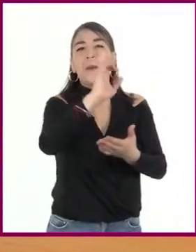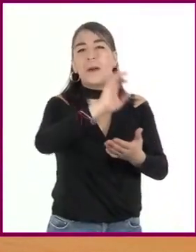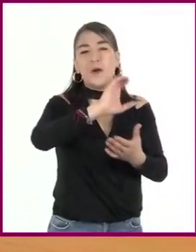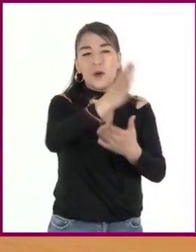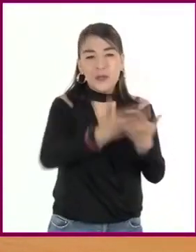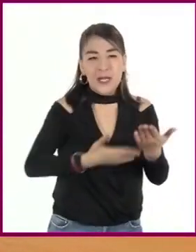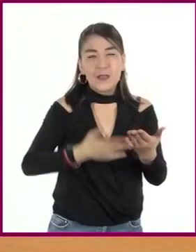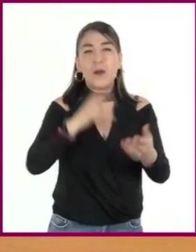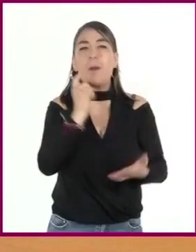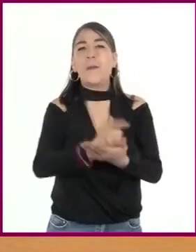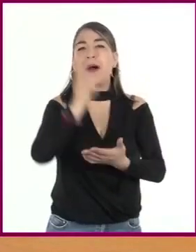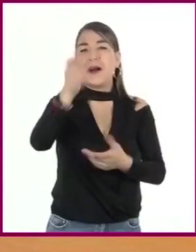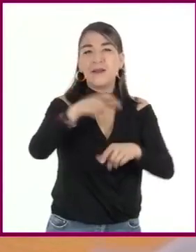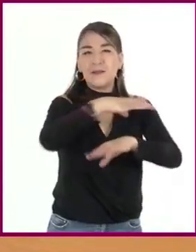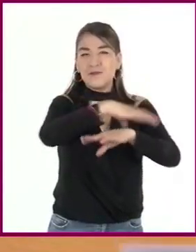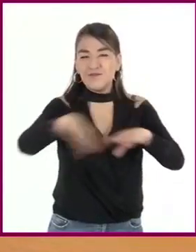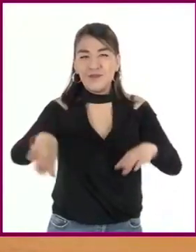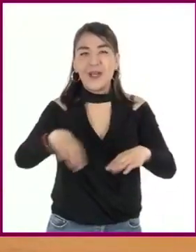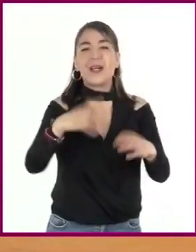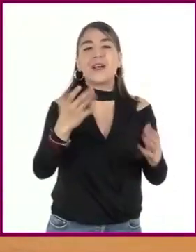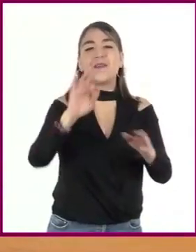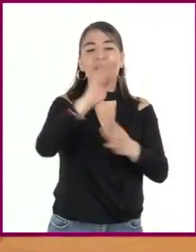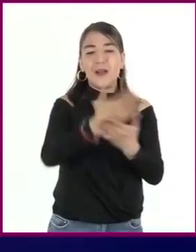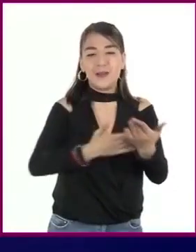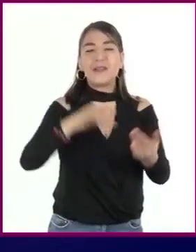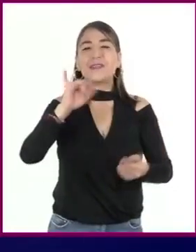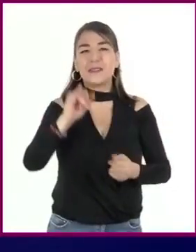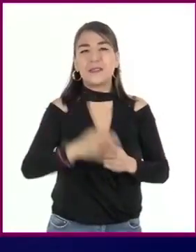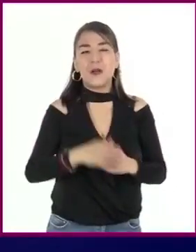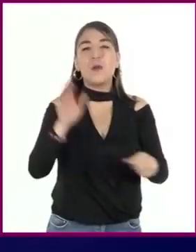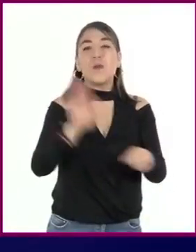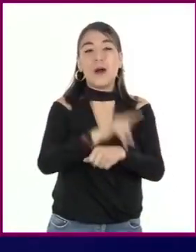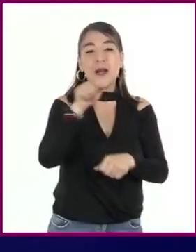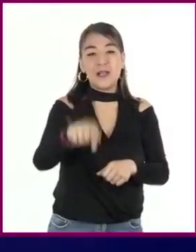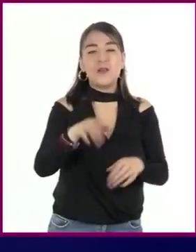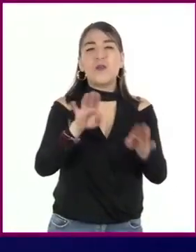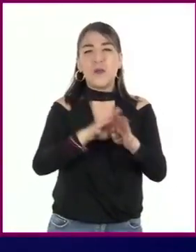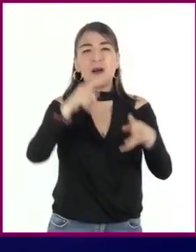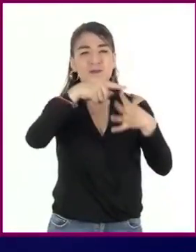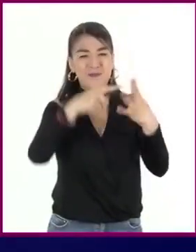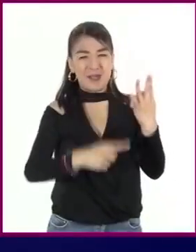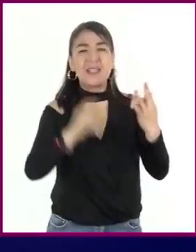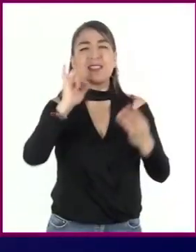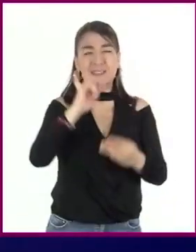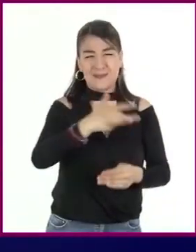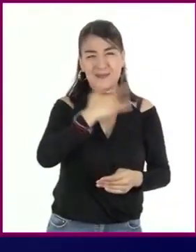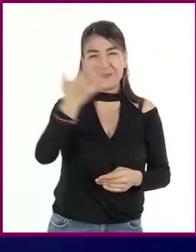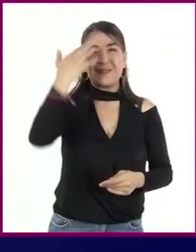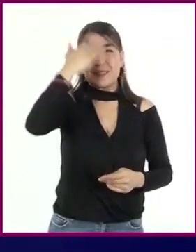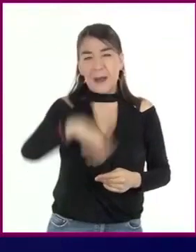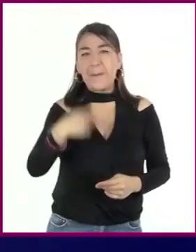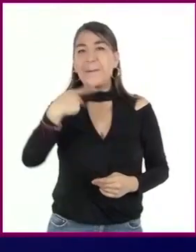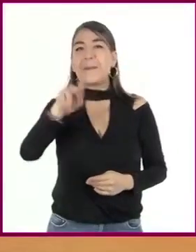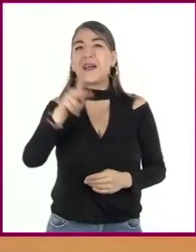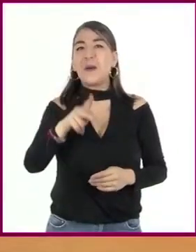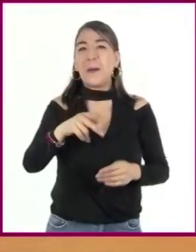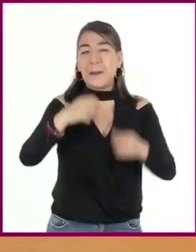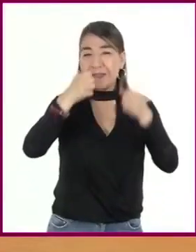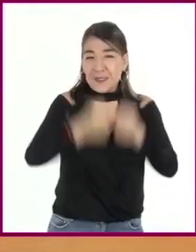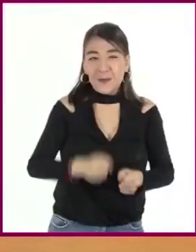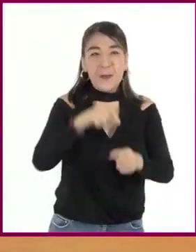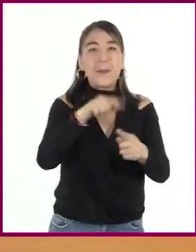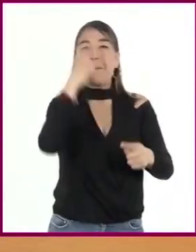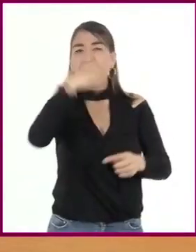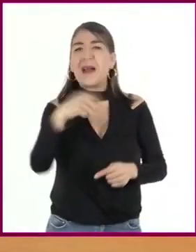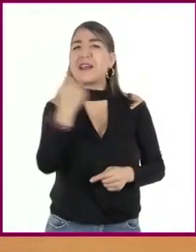la factura y el recibo. Sí, profesora, porque los 4 me suenan, pero no sé bien para qué es cada uno.